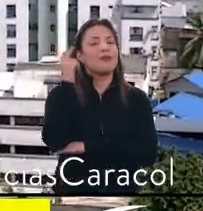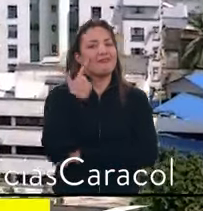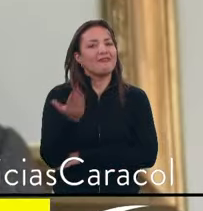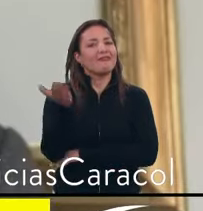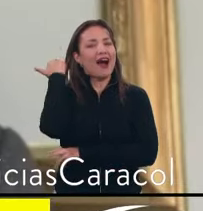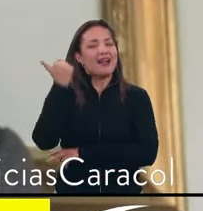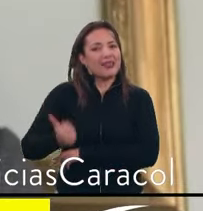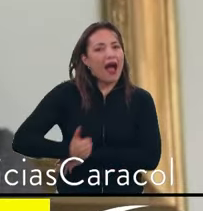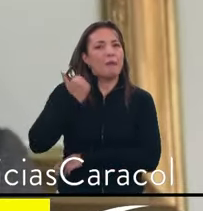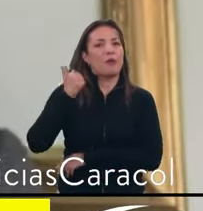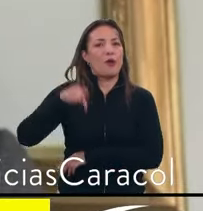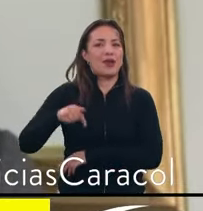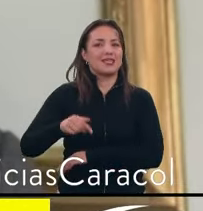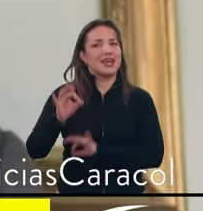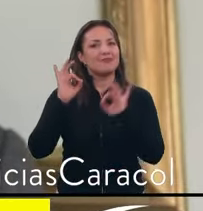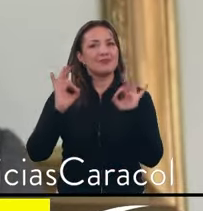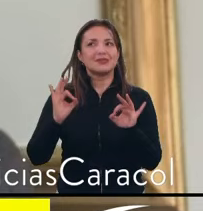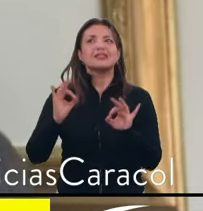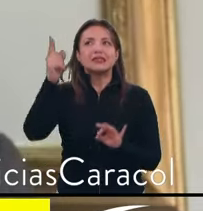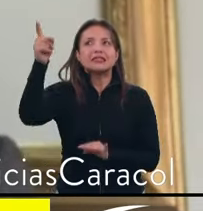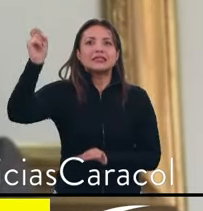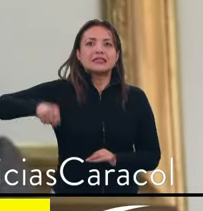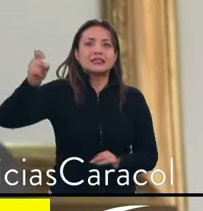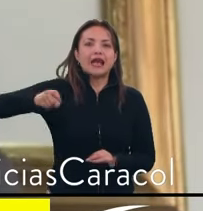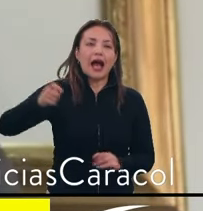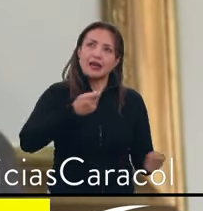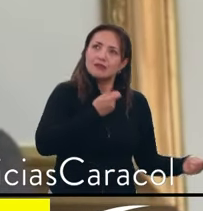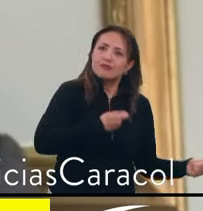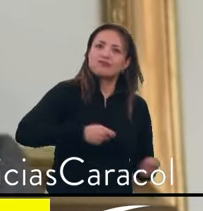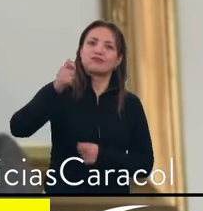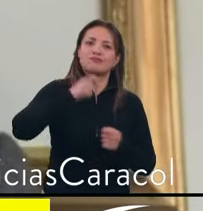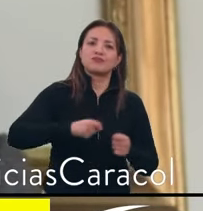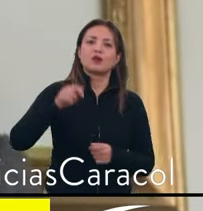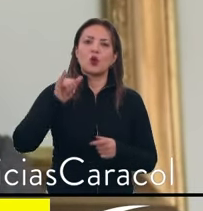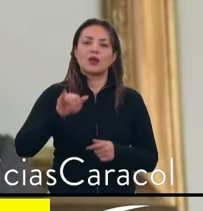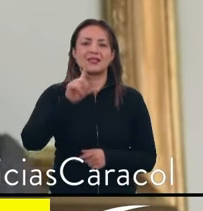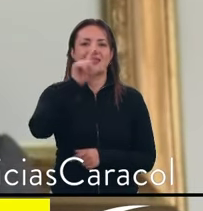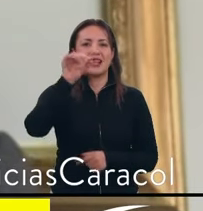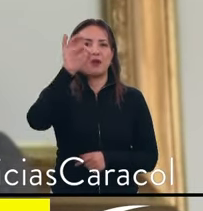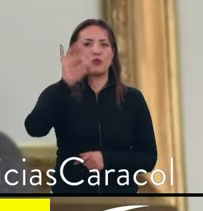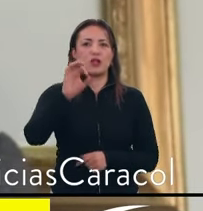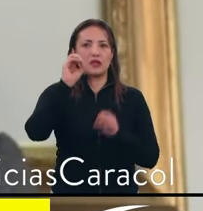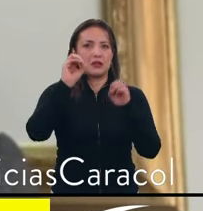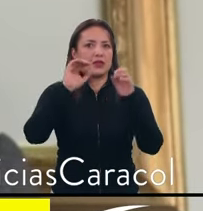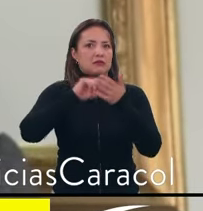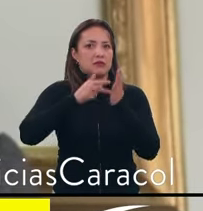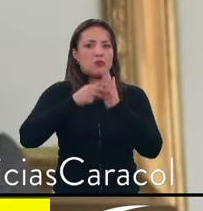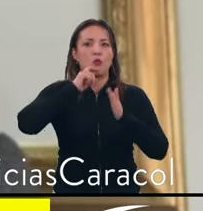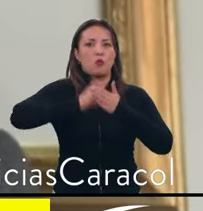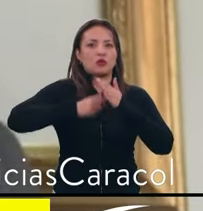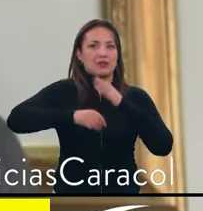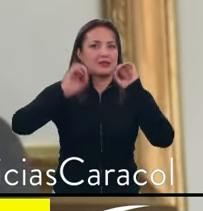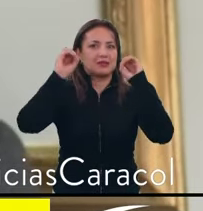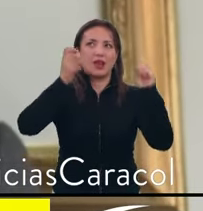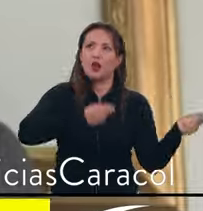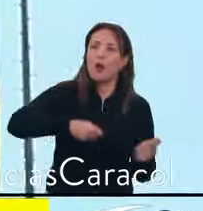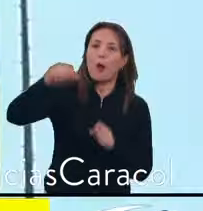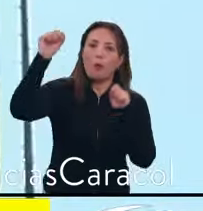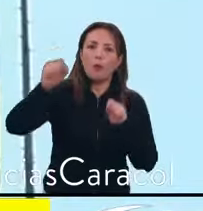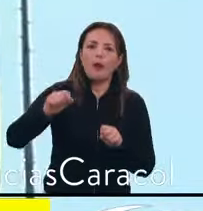de manera efectiva ese acceso con 0% de arancel al mercado de Estados Unidos. No